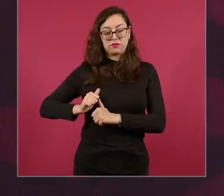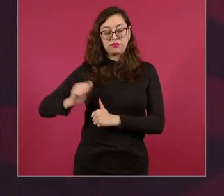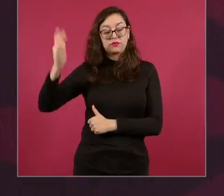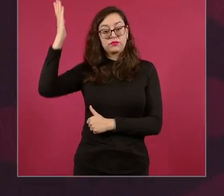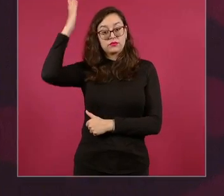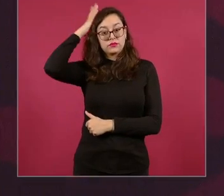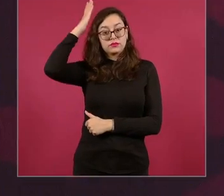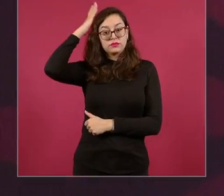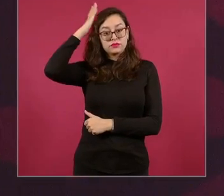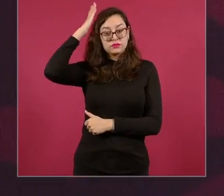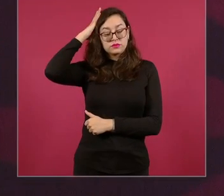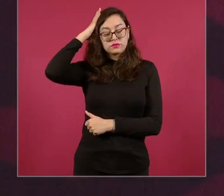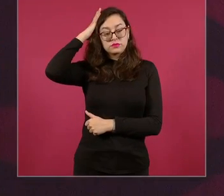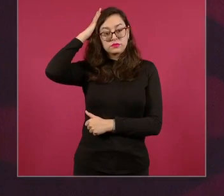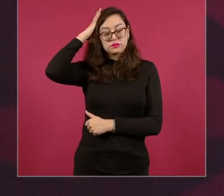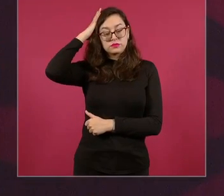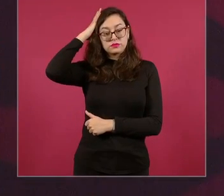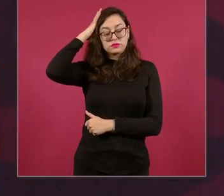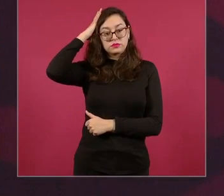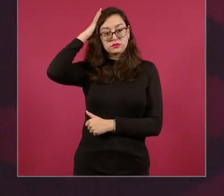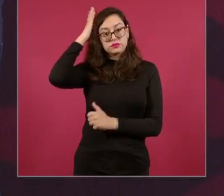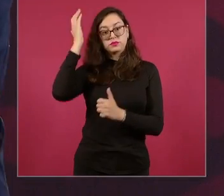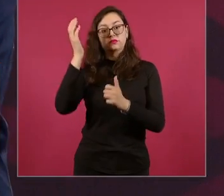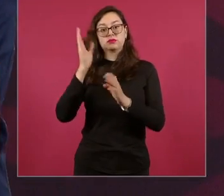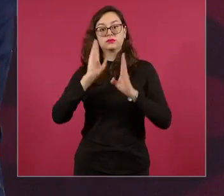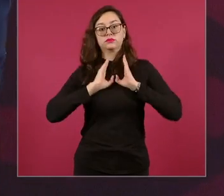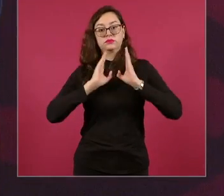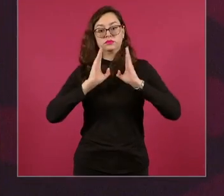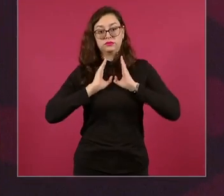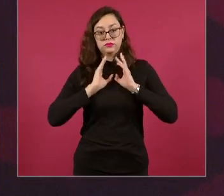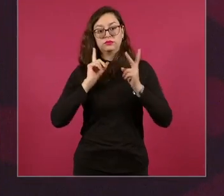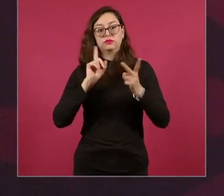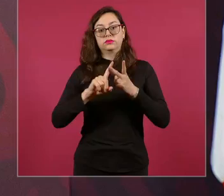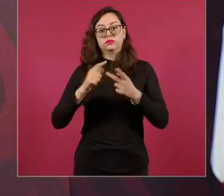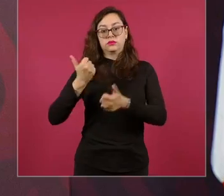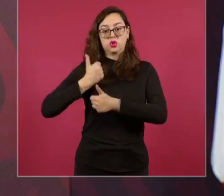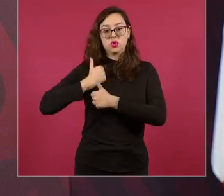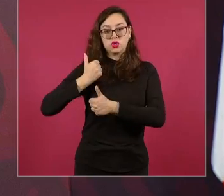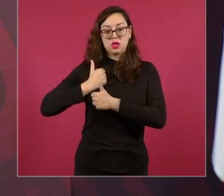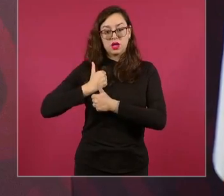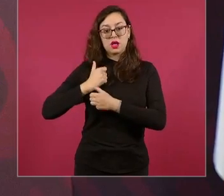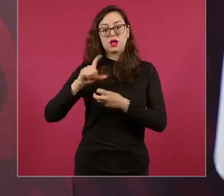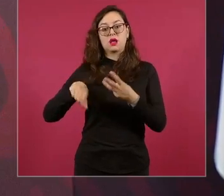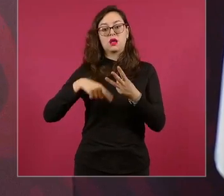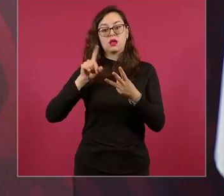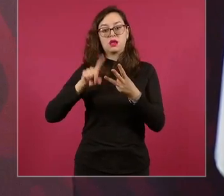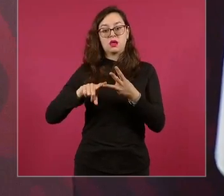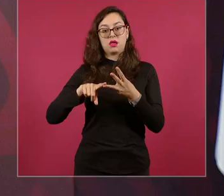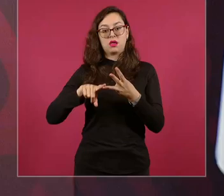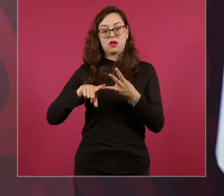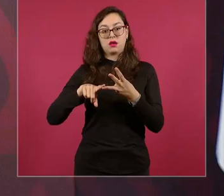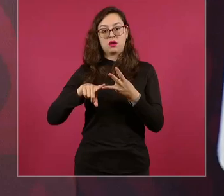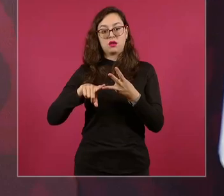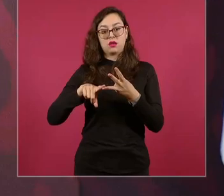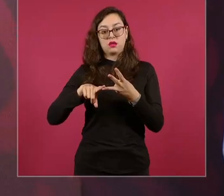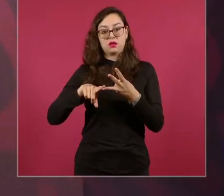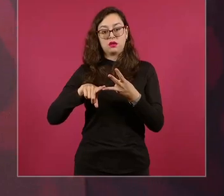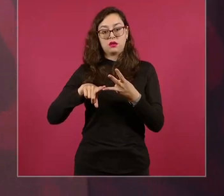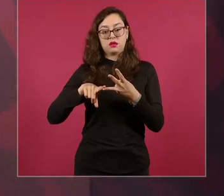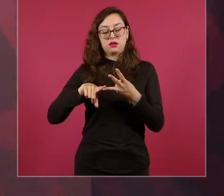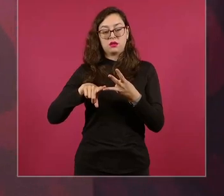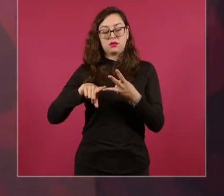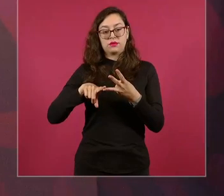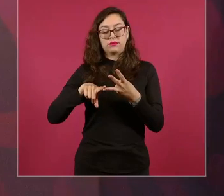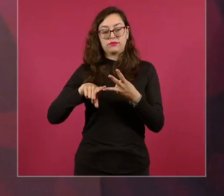el ejército de la armada y con los integrantes